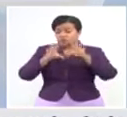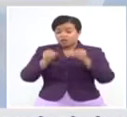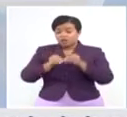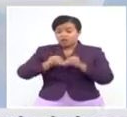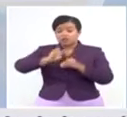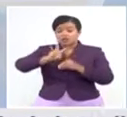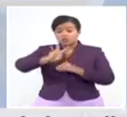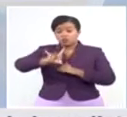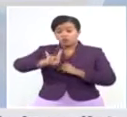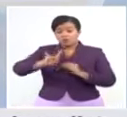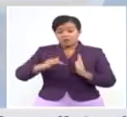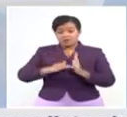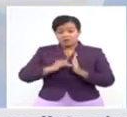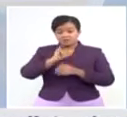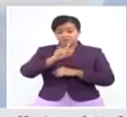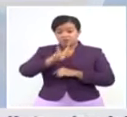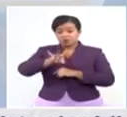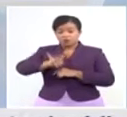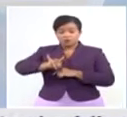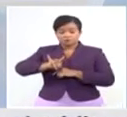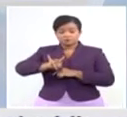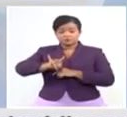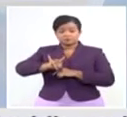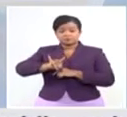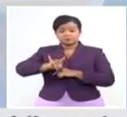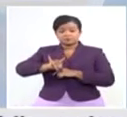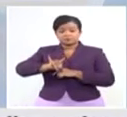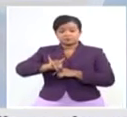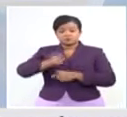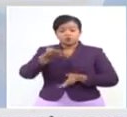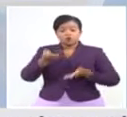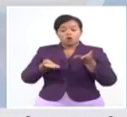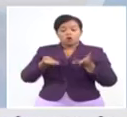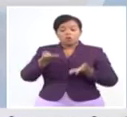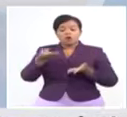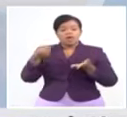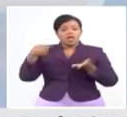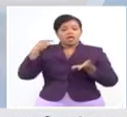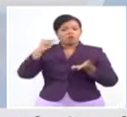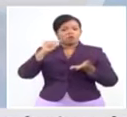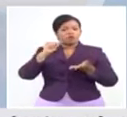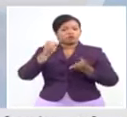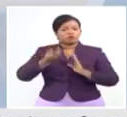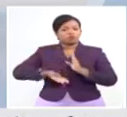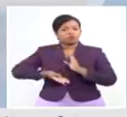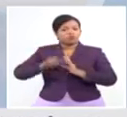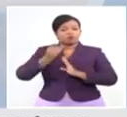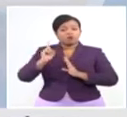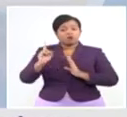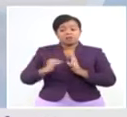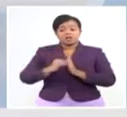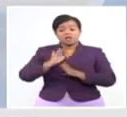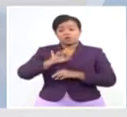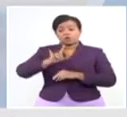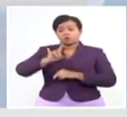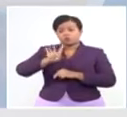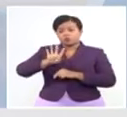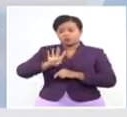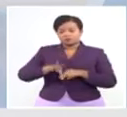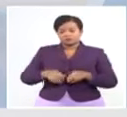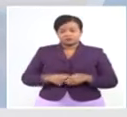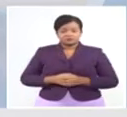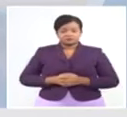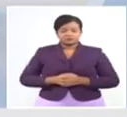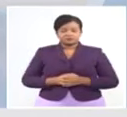39.629, que estamos hablando incluso de 1.594 más que los informados en el día de